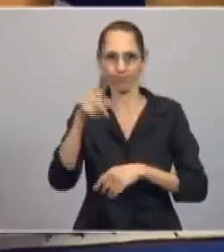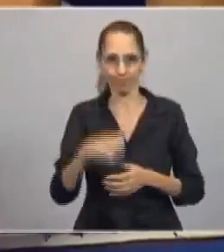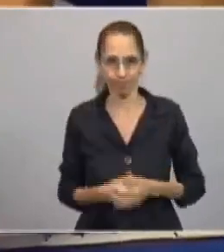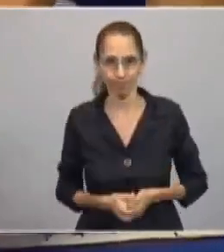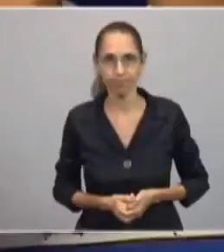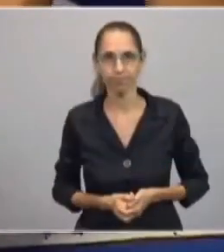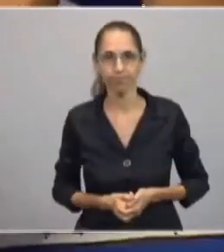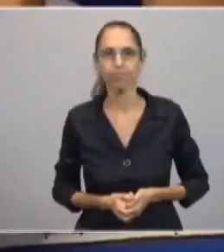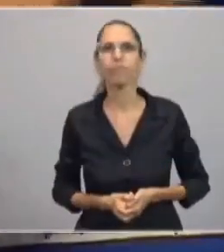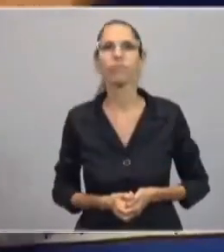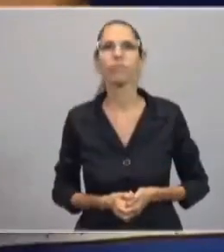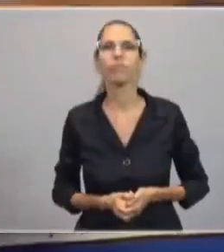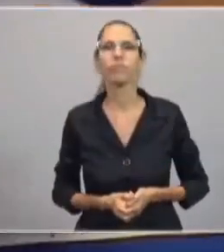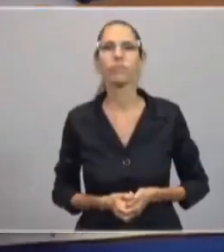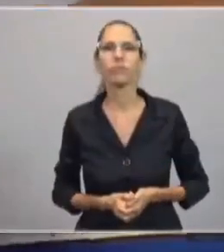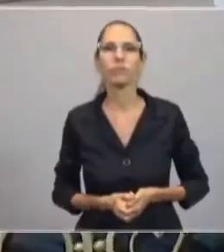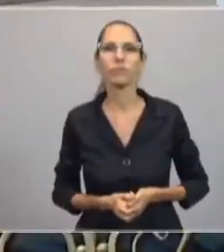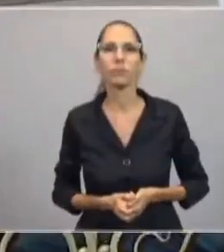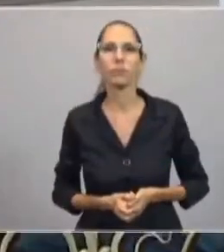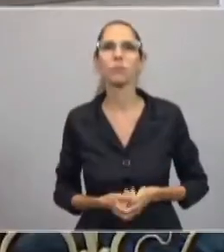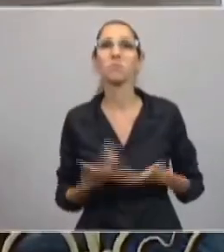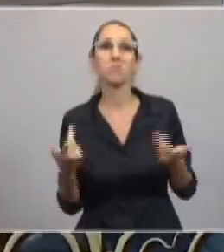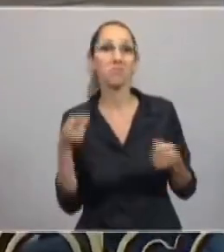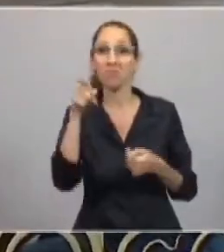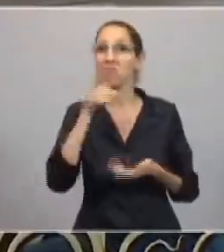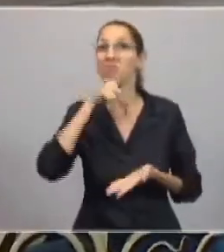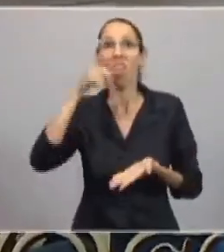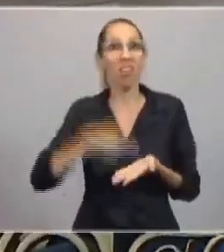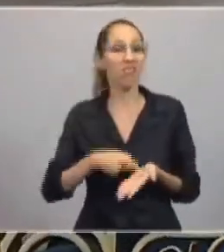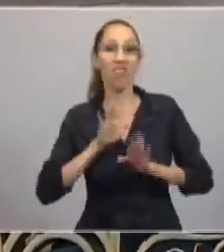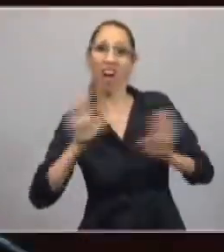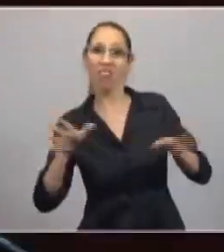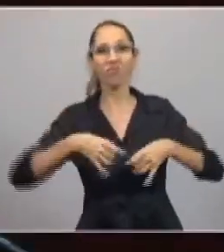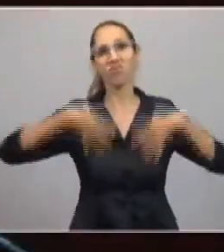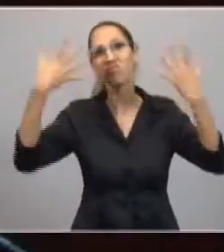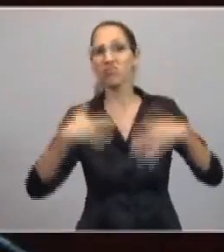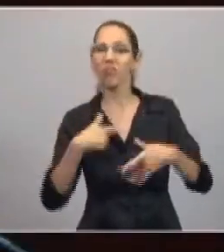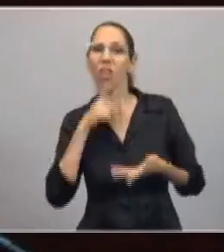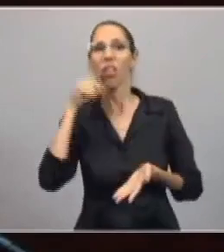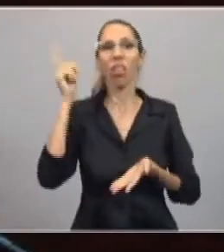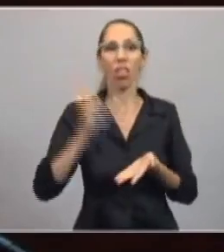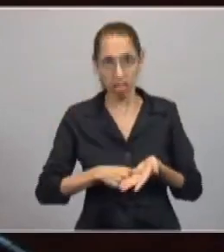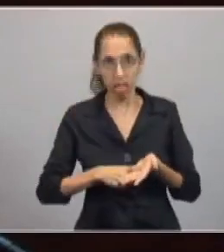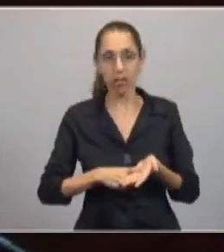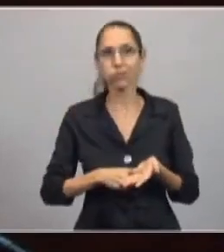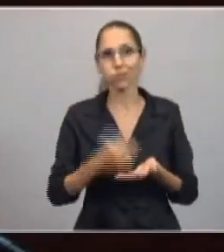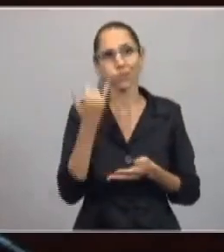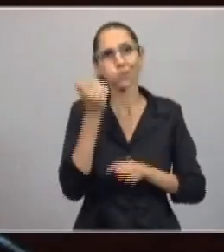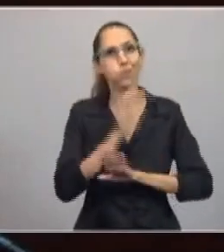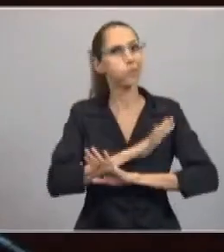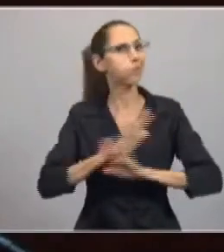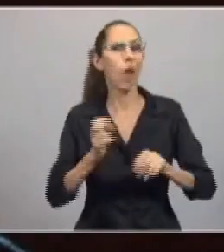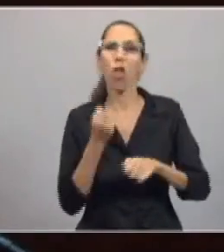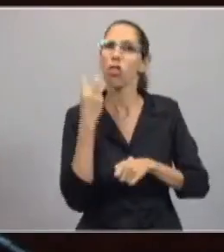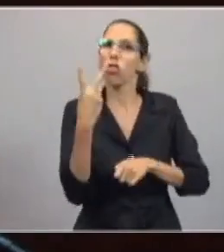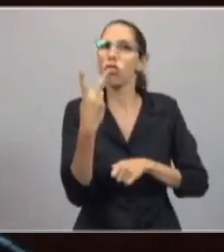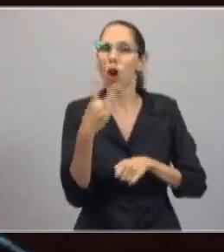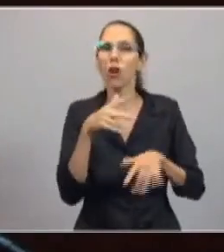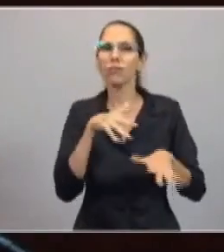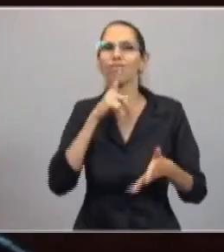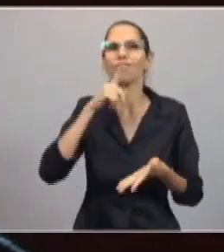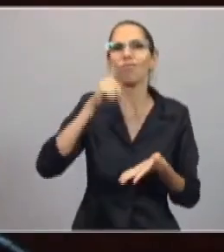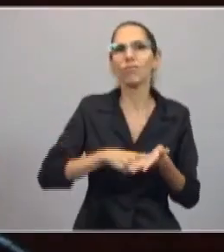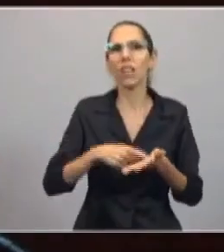Como resultado de esta medida arbitraria y intempestiva, ya hubo dos medidas de fuerza a